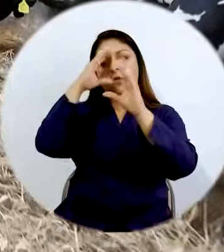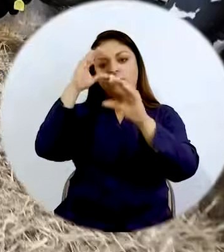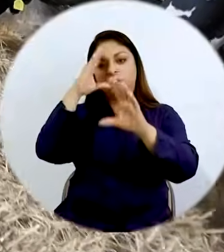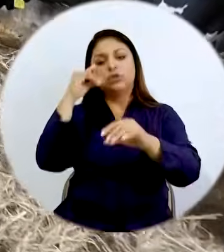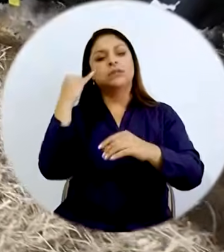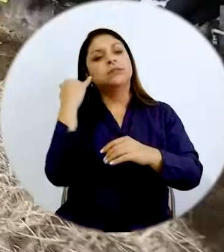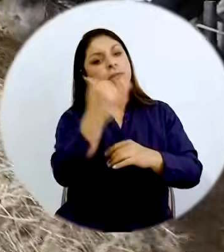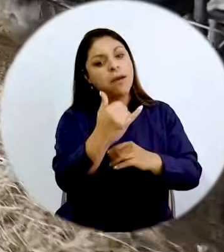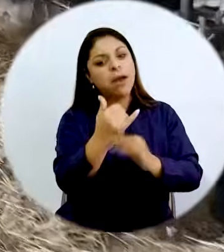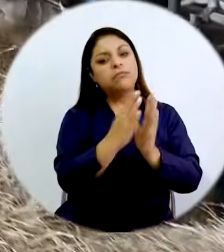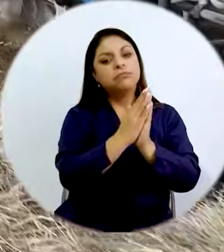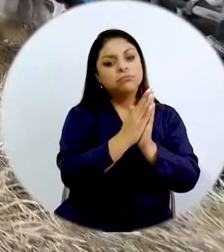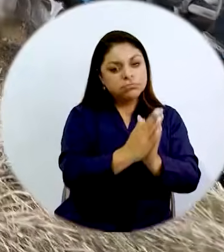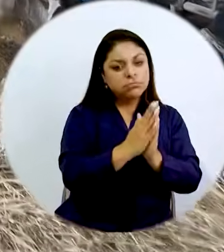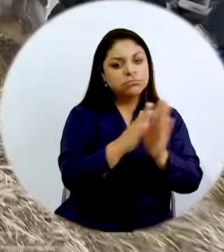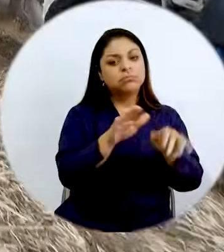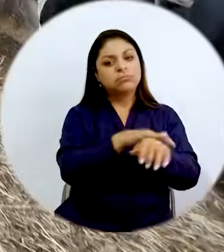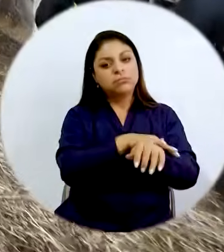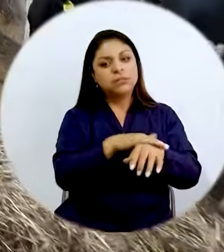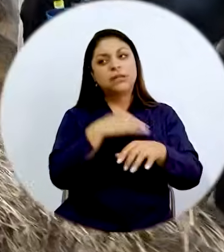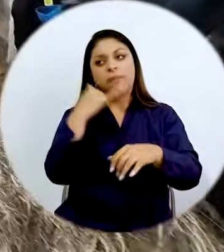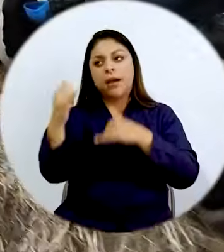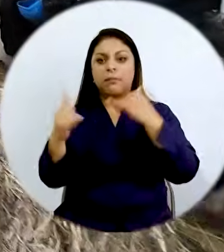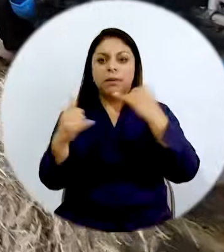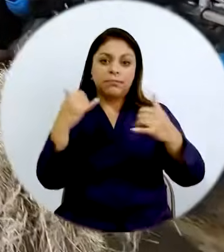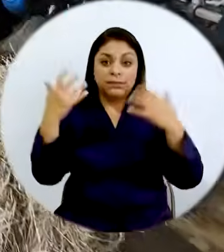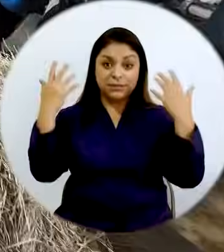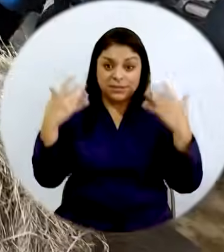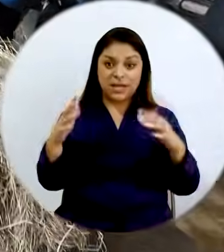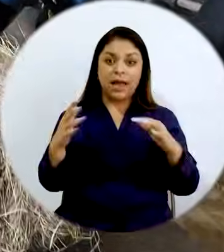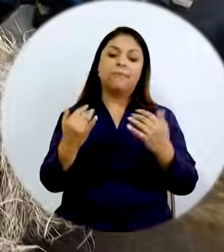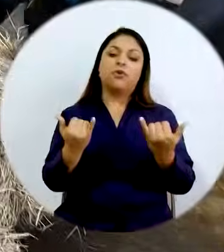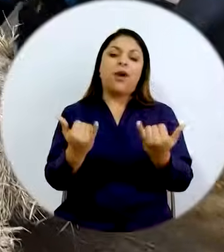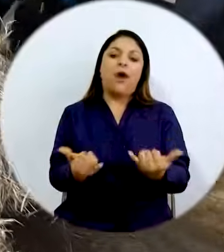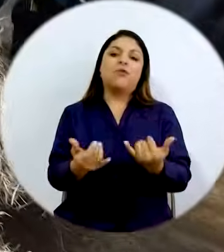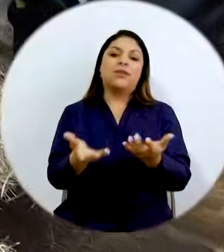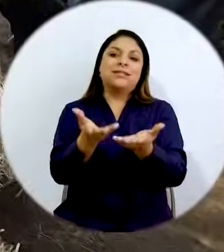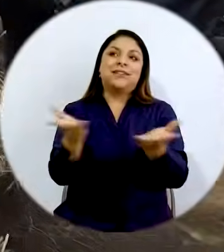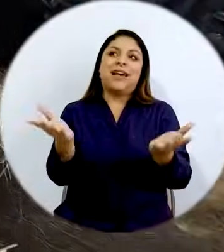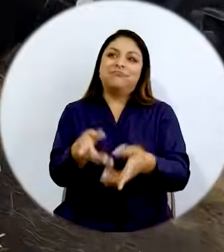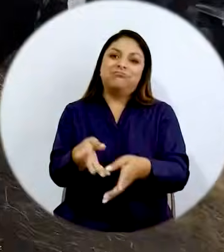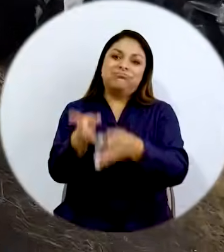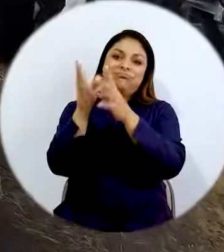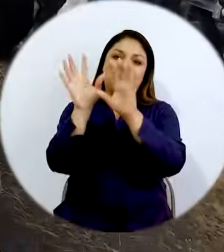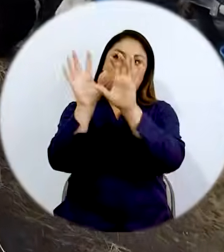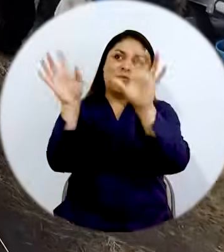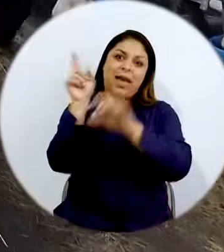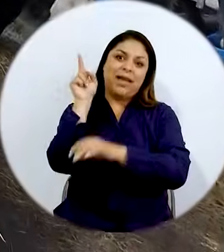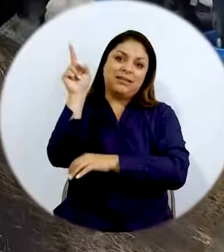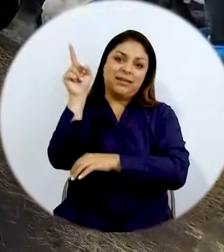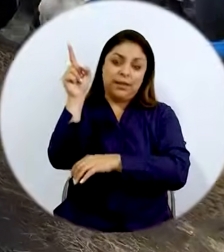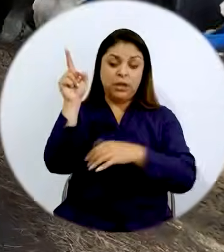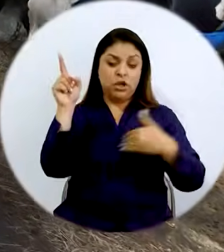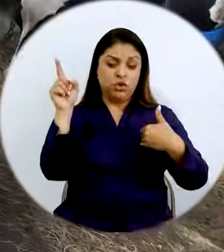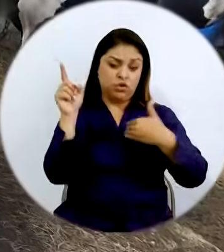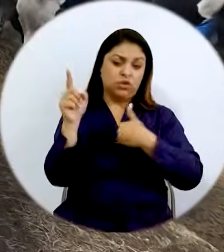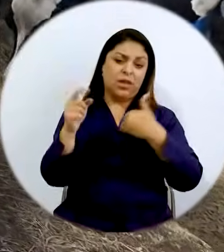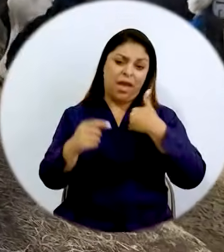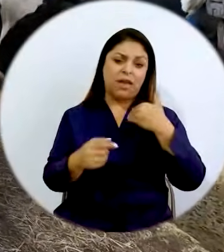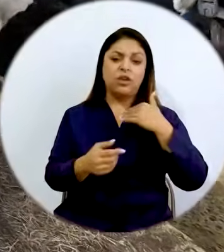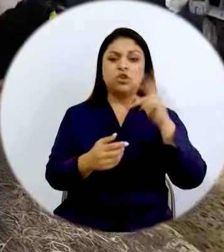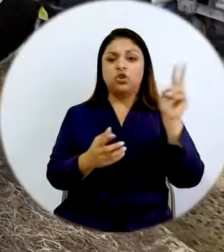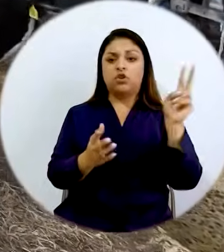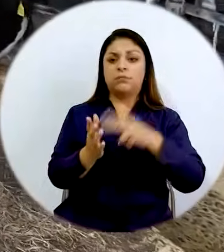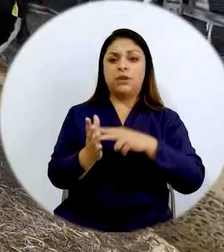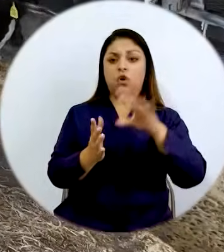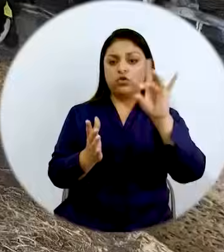llamarlos, solicitarles el favor, y que ahora ya los datos están en la nube. Entonces, nosotros, si bien es cierto, tenemos